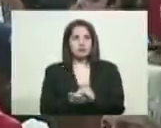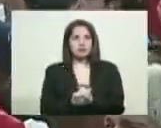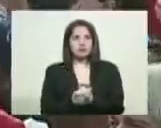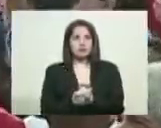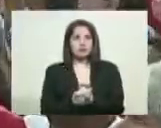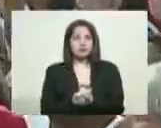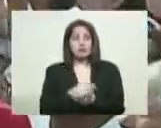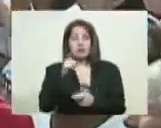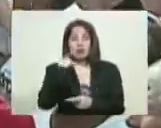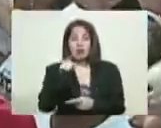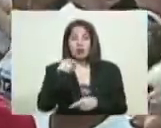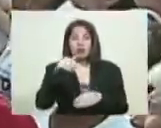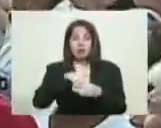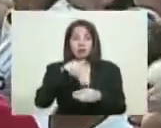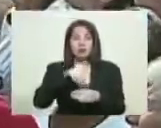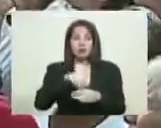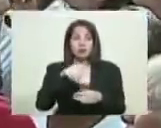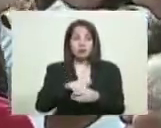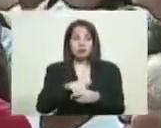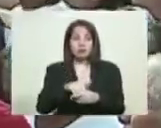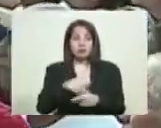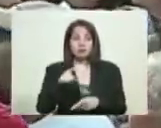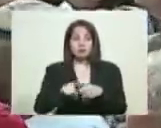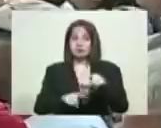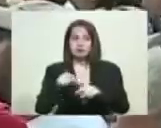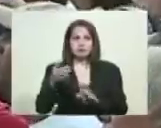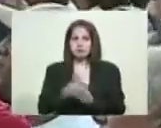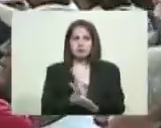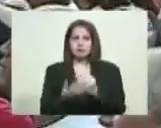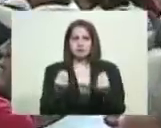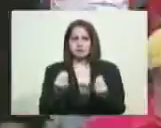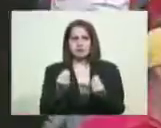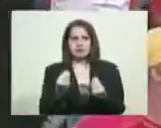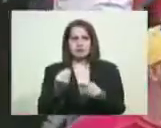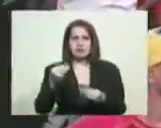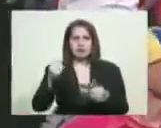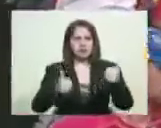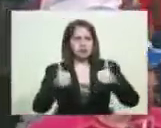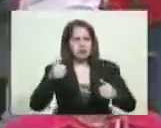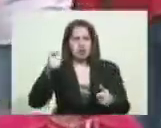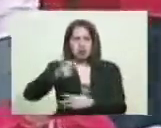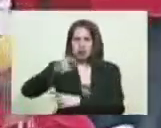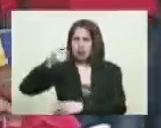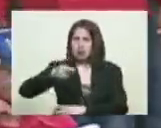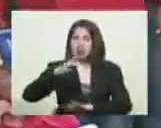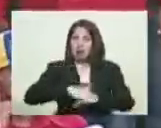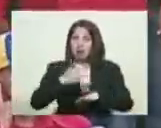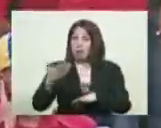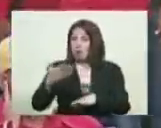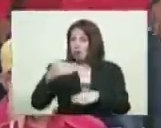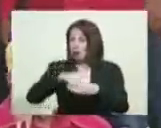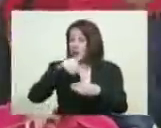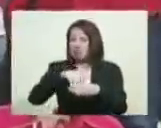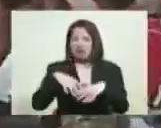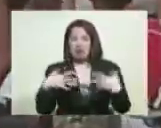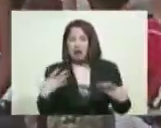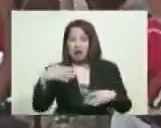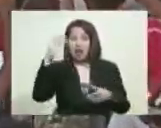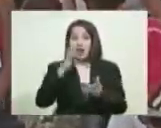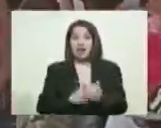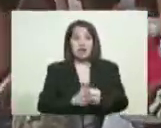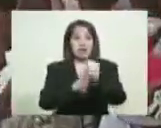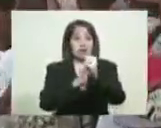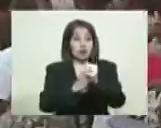Tienen que votar por estos diputados y diputadas. Porque ellas y ellos son los líderes